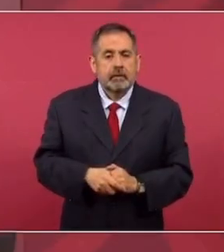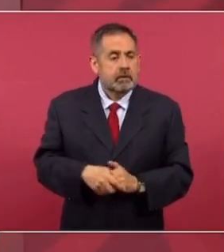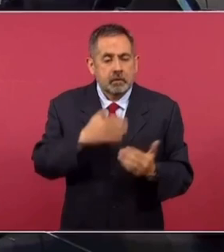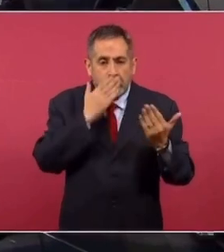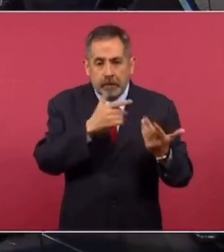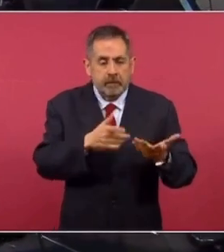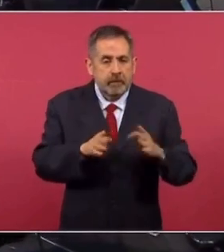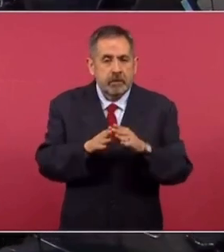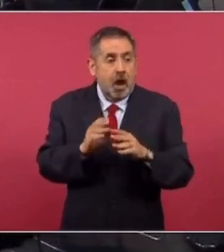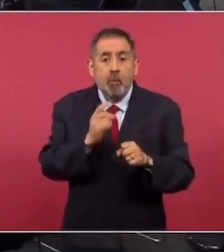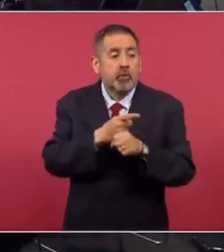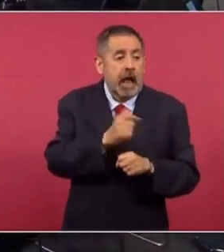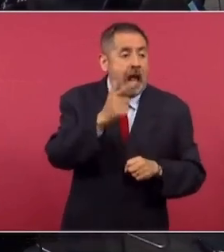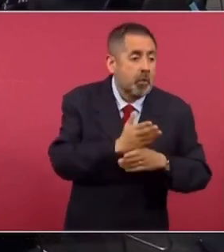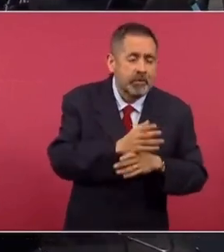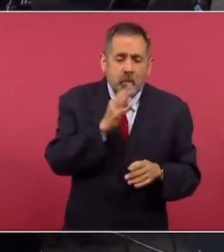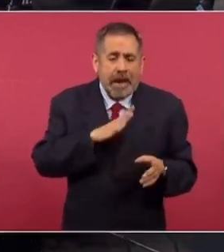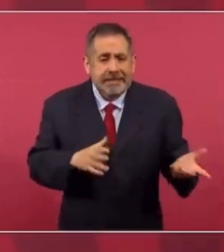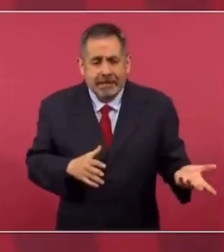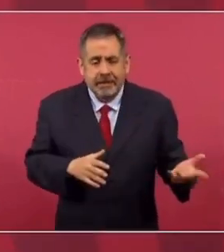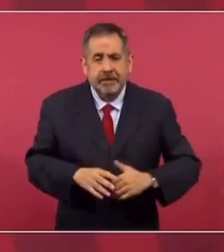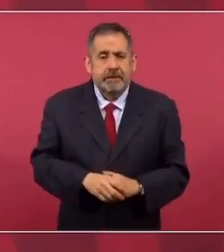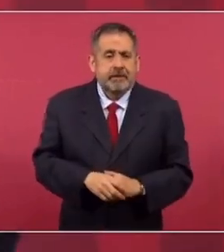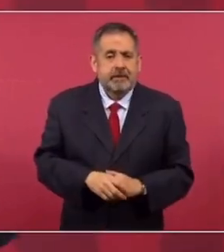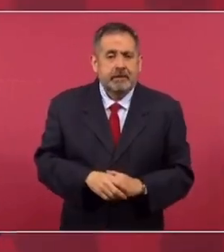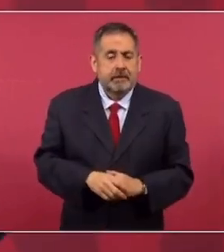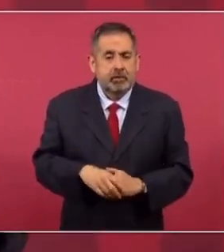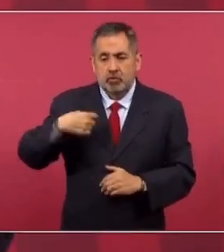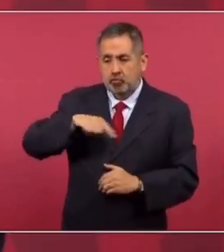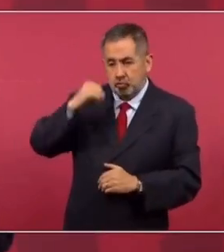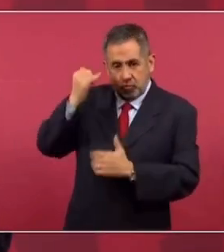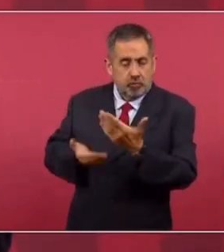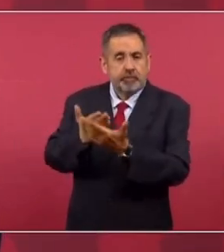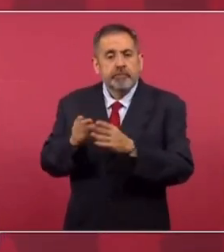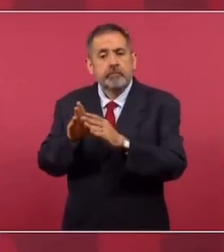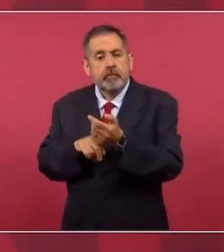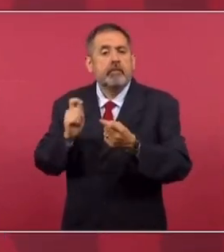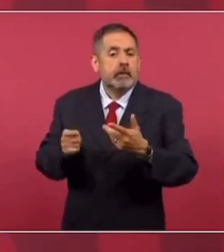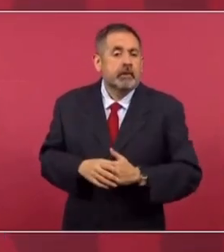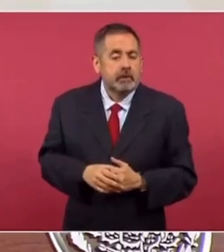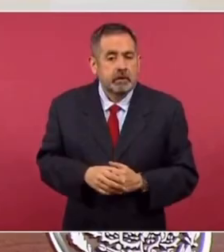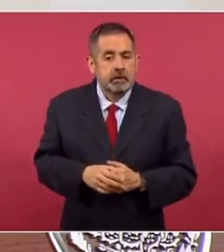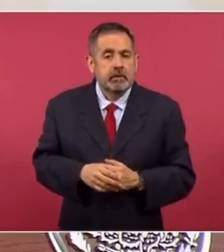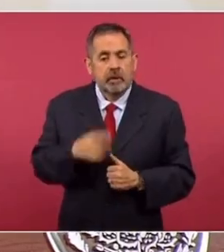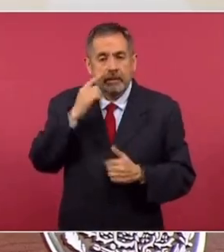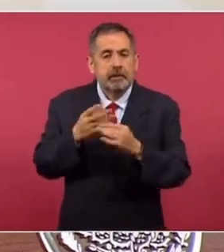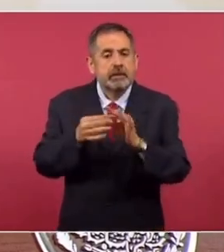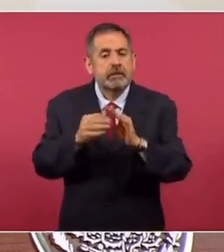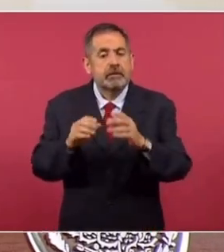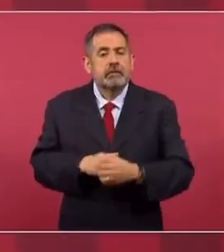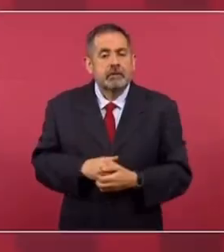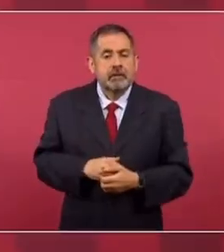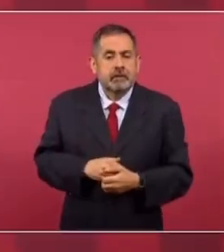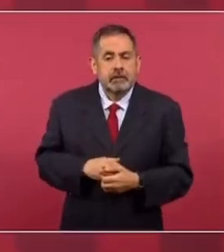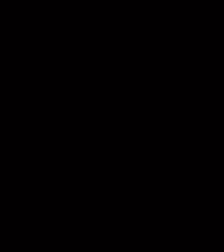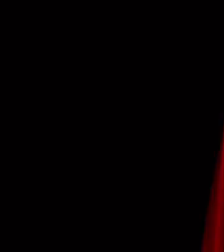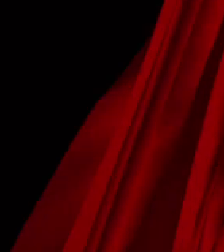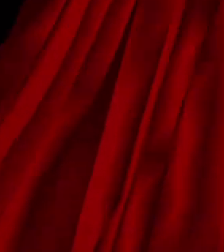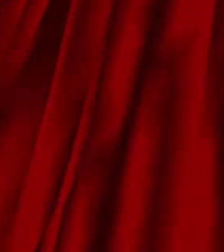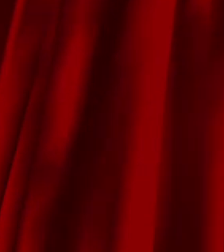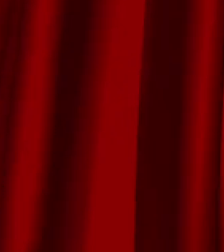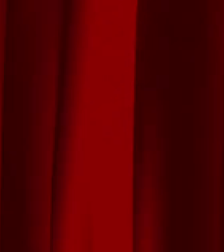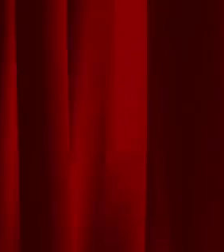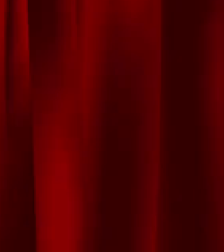No tienen ninguna posibilidad. Y lo que estábamos proponiendo pues era, a ver, vamos a ahorrar